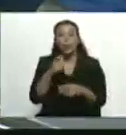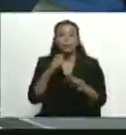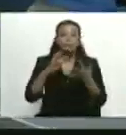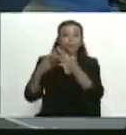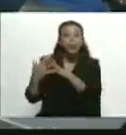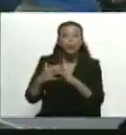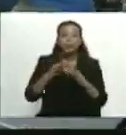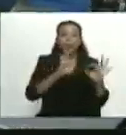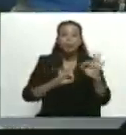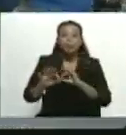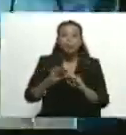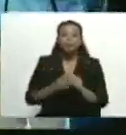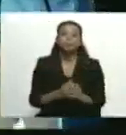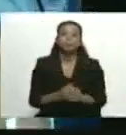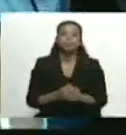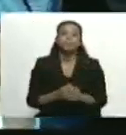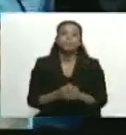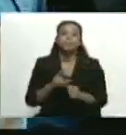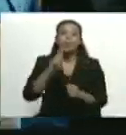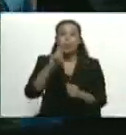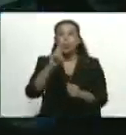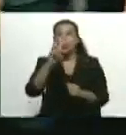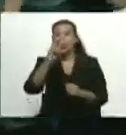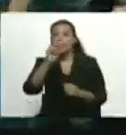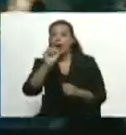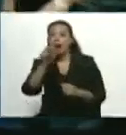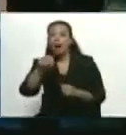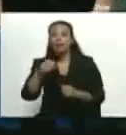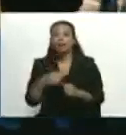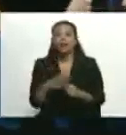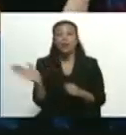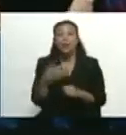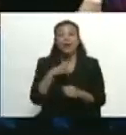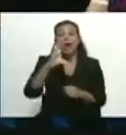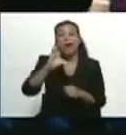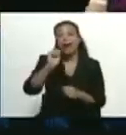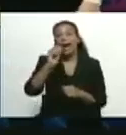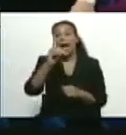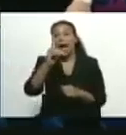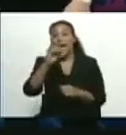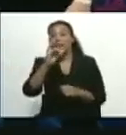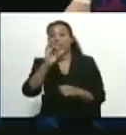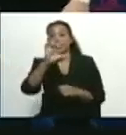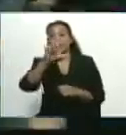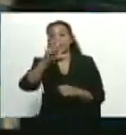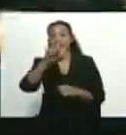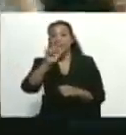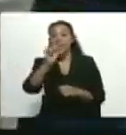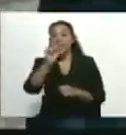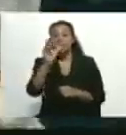pues. Ah. Que vengan los Cadillacs. Venga también.